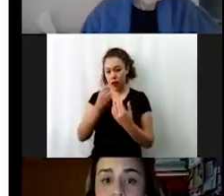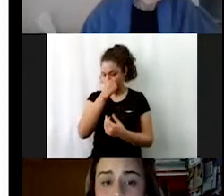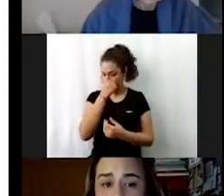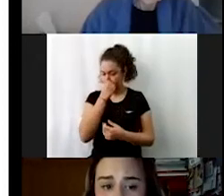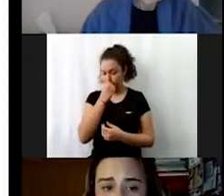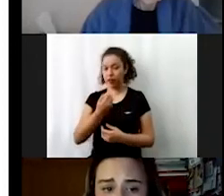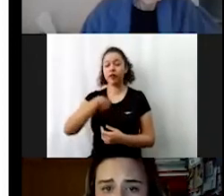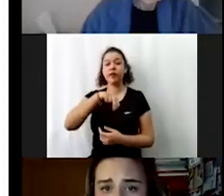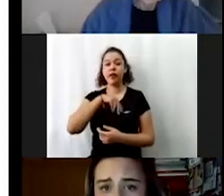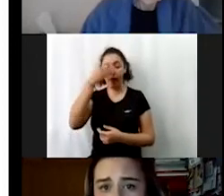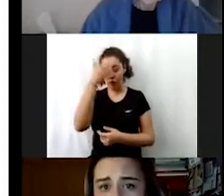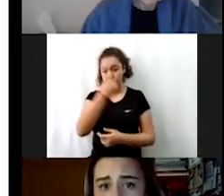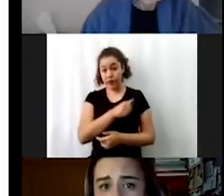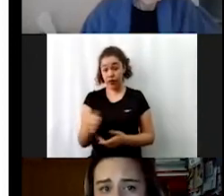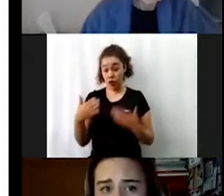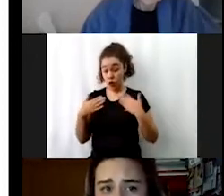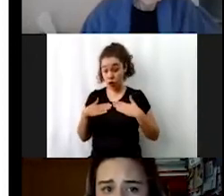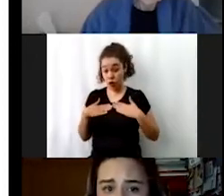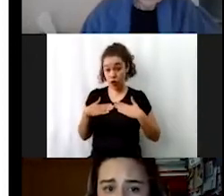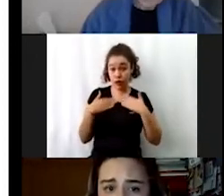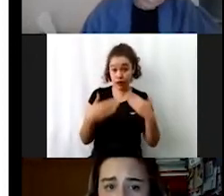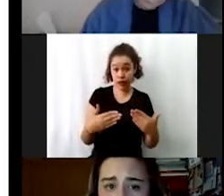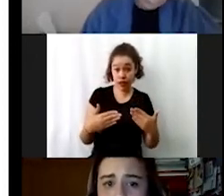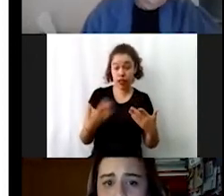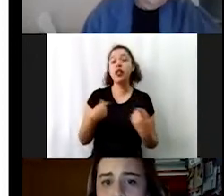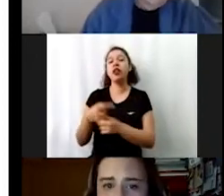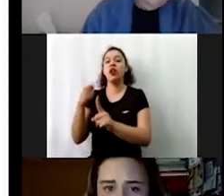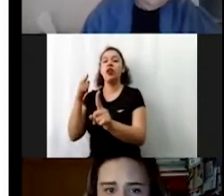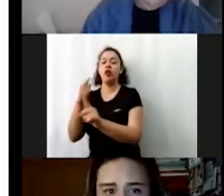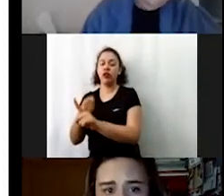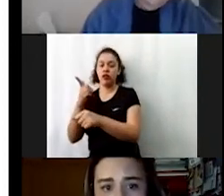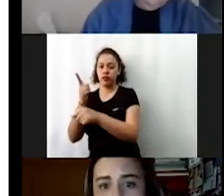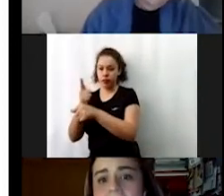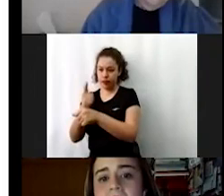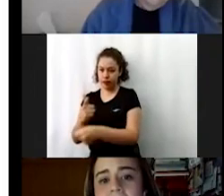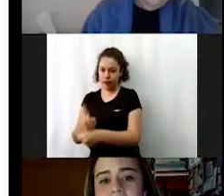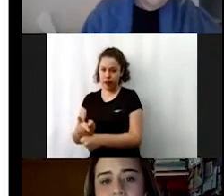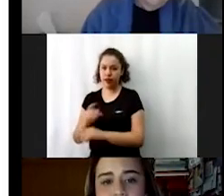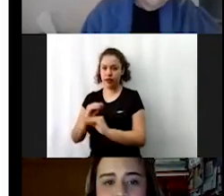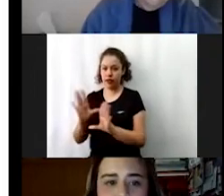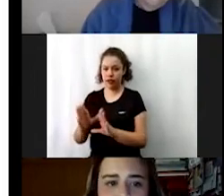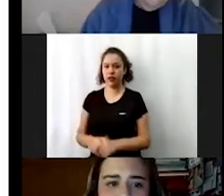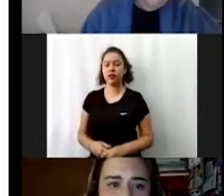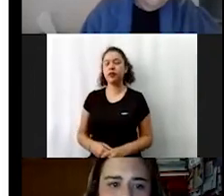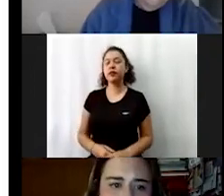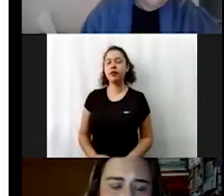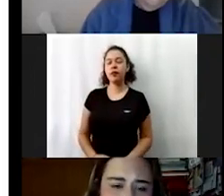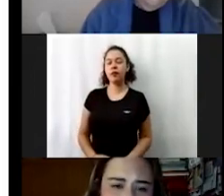tanto confianza como identificar objetivos claros. Y también un